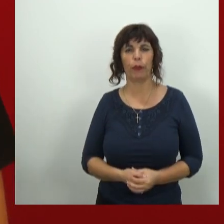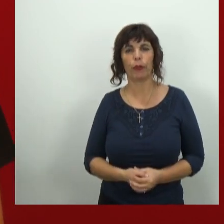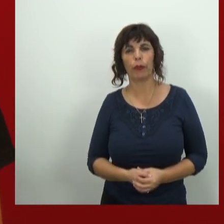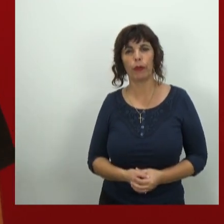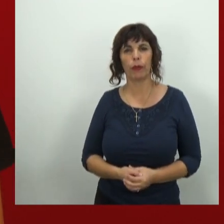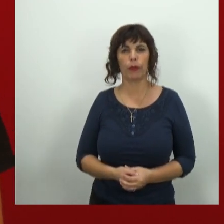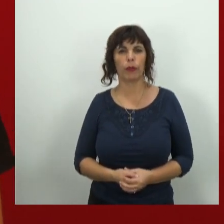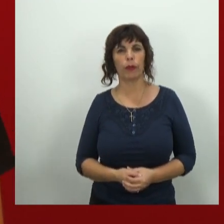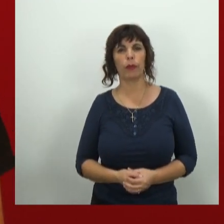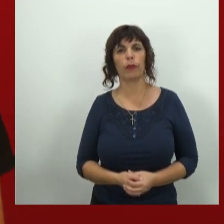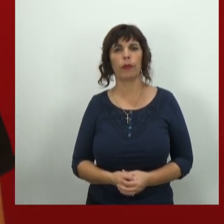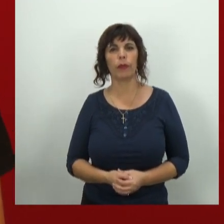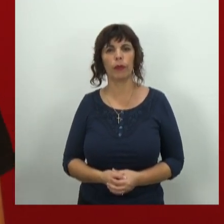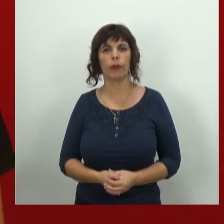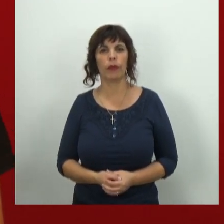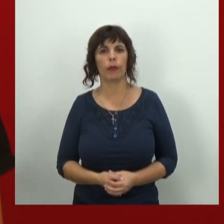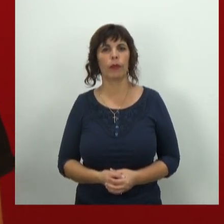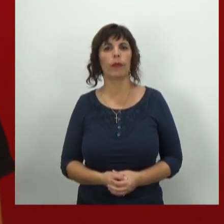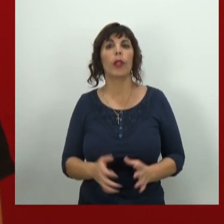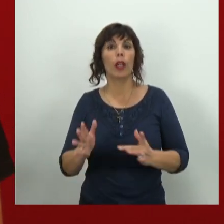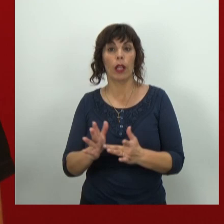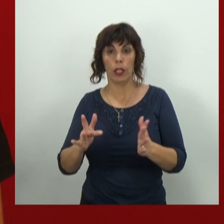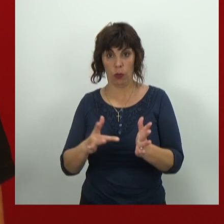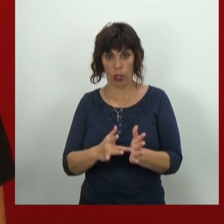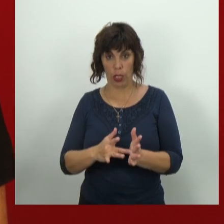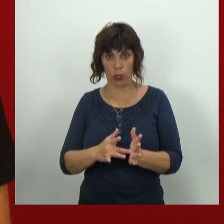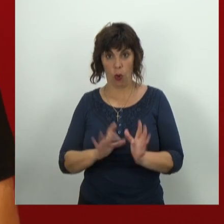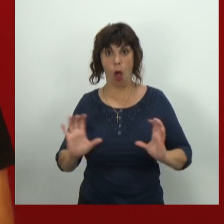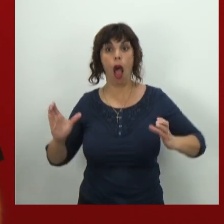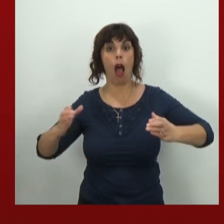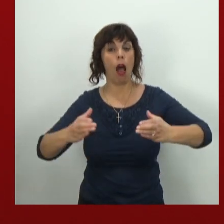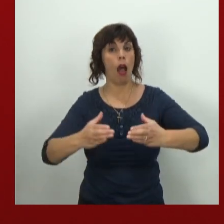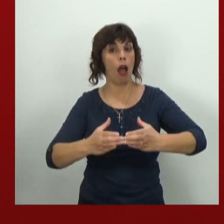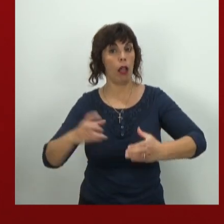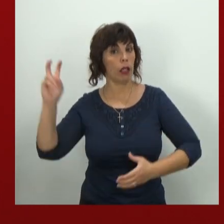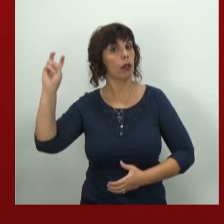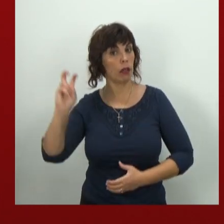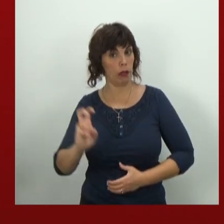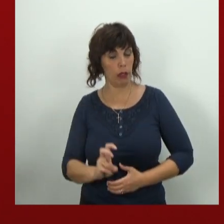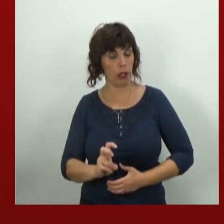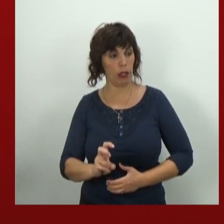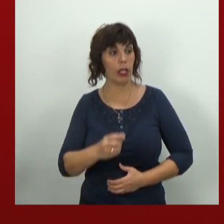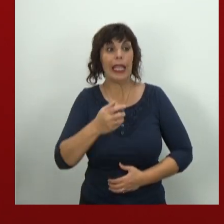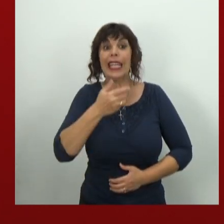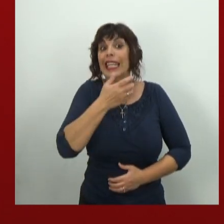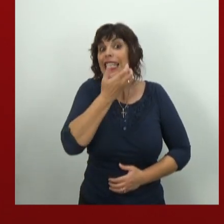Y cuando Jesucristo vino a la tierra, y tú lees los cuatro